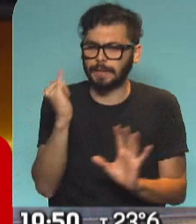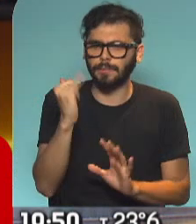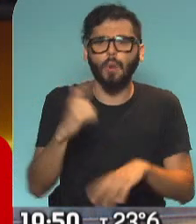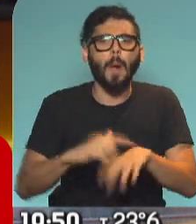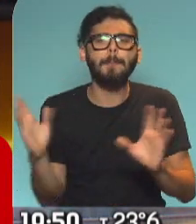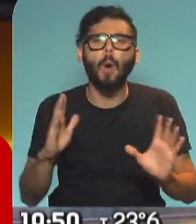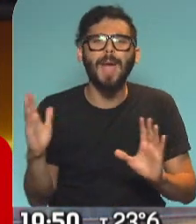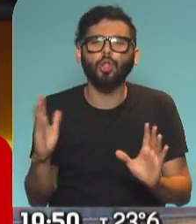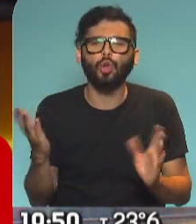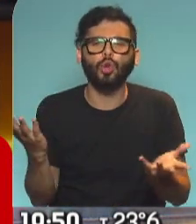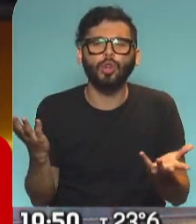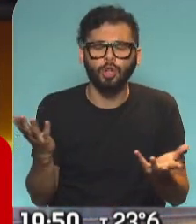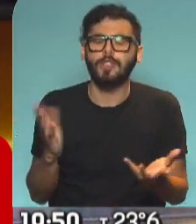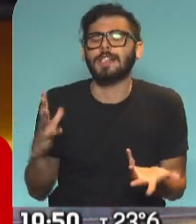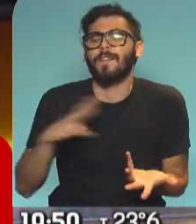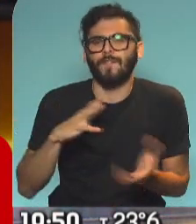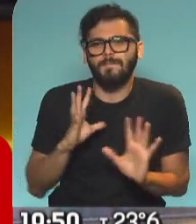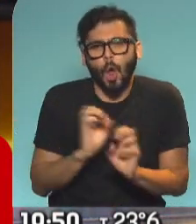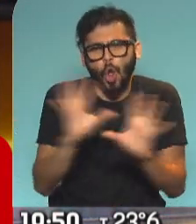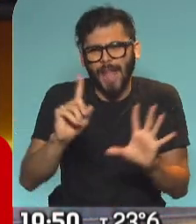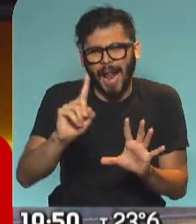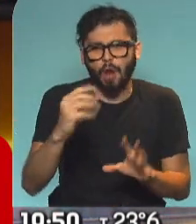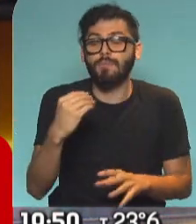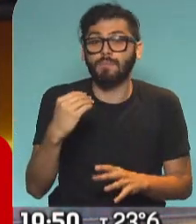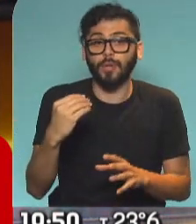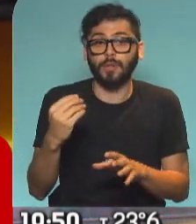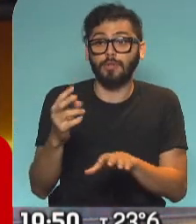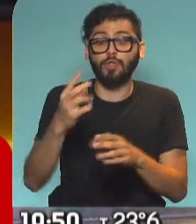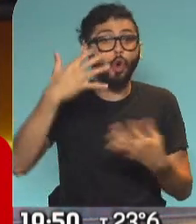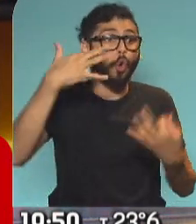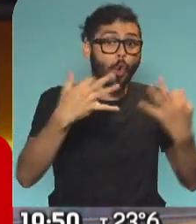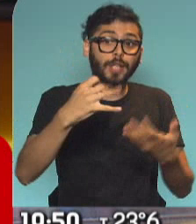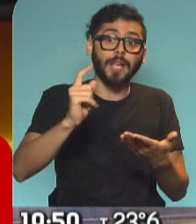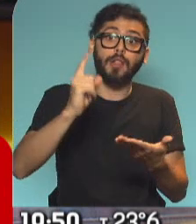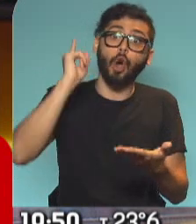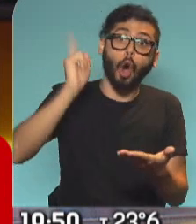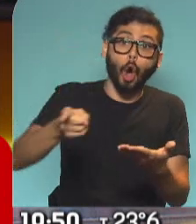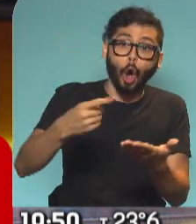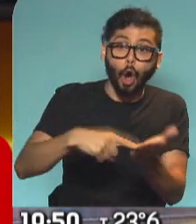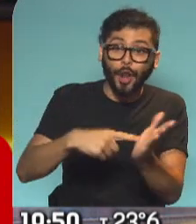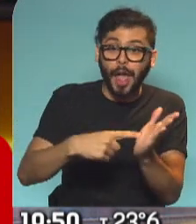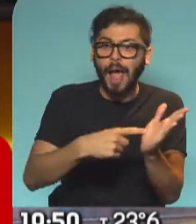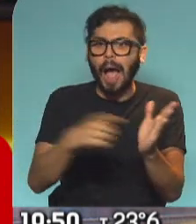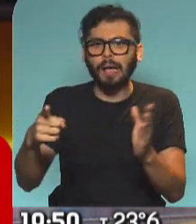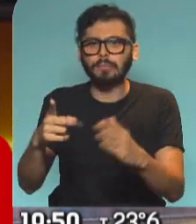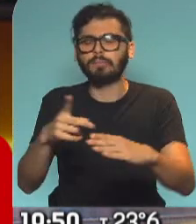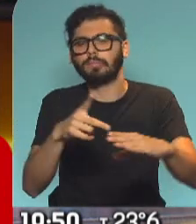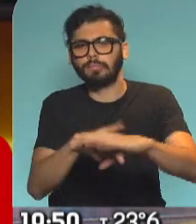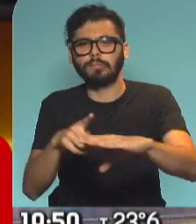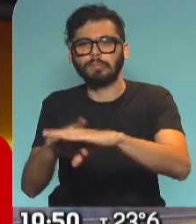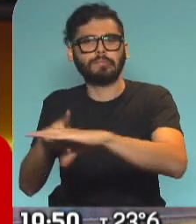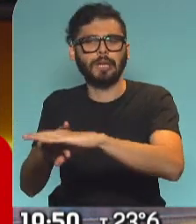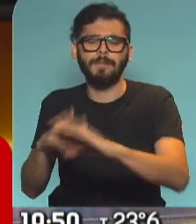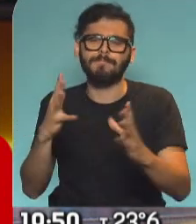porque lo explicaban recién, a partir del momento en que se produce la orden judicial hay una suerte de obstáculos que demora